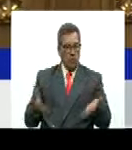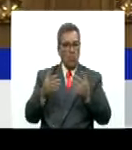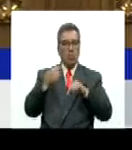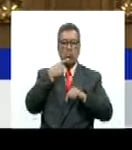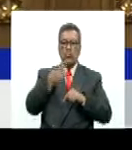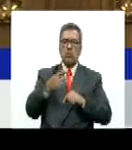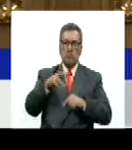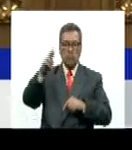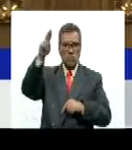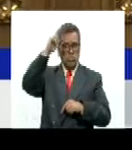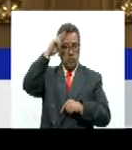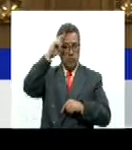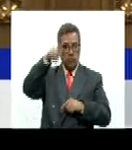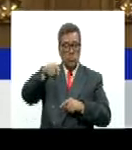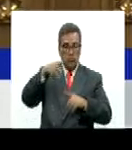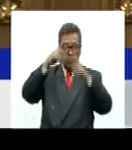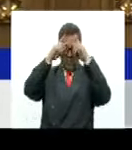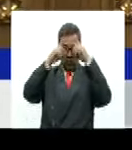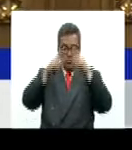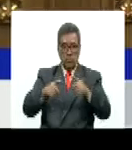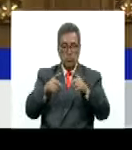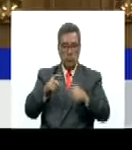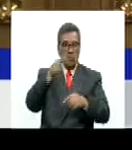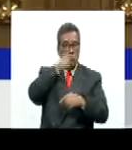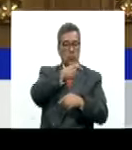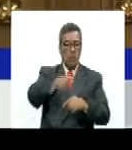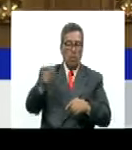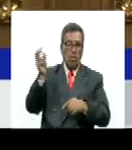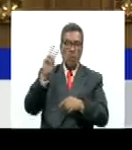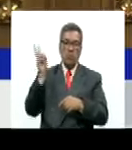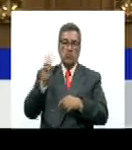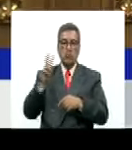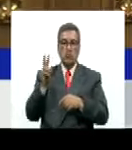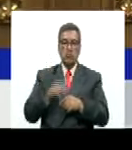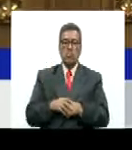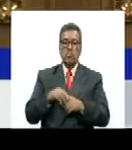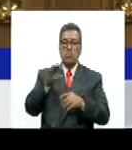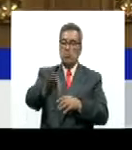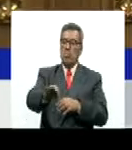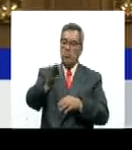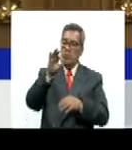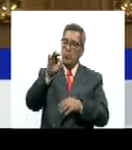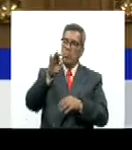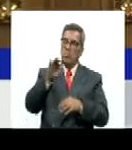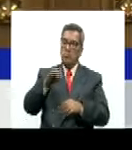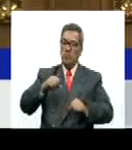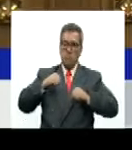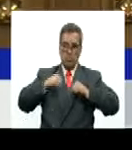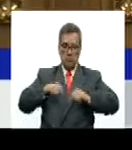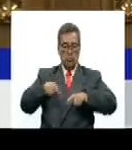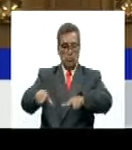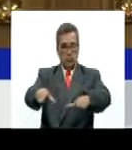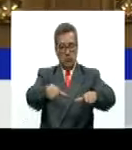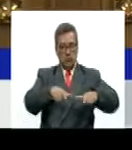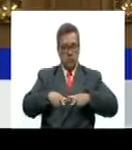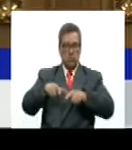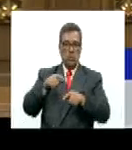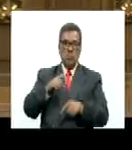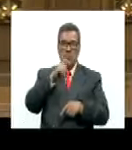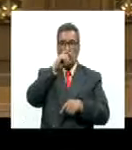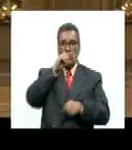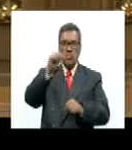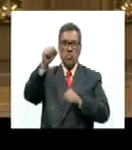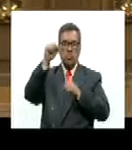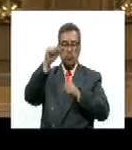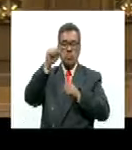a respetar las decisiones del pueblo venezolano que eligió soberanamente al ciudadano